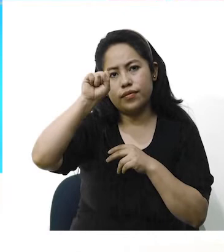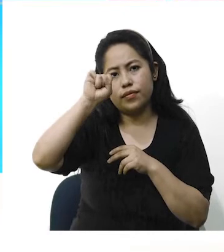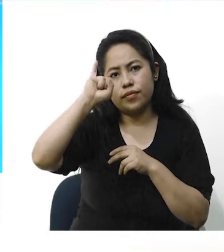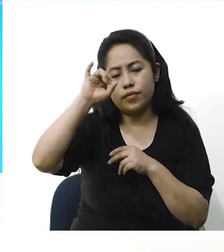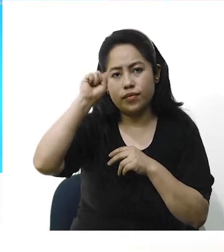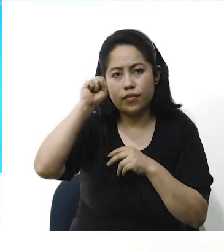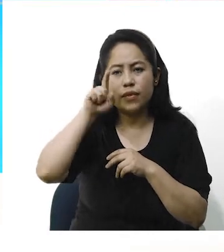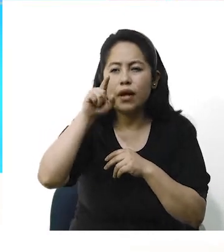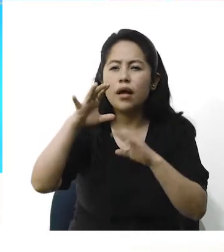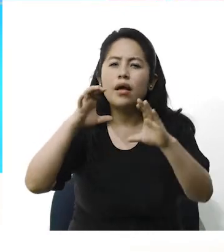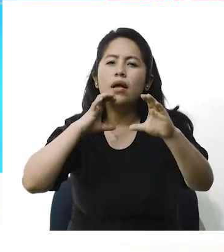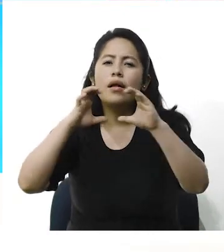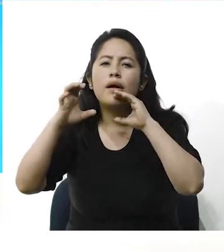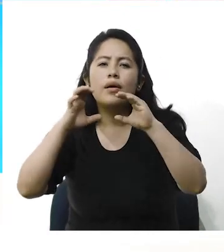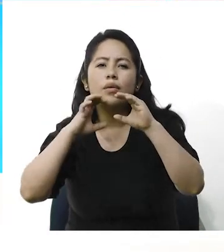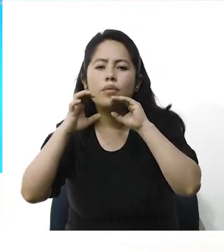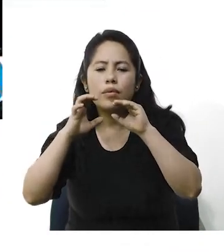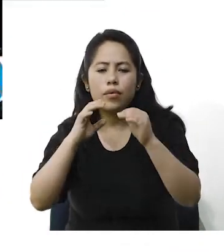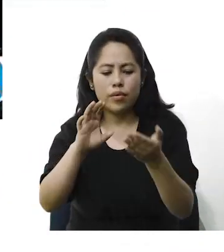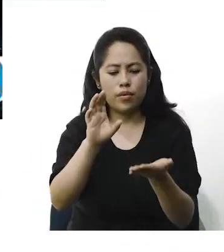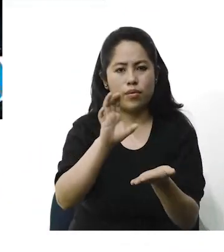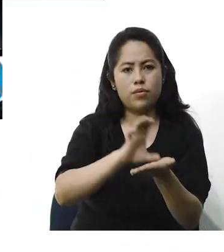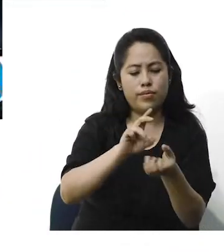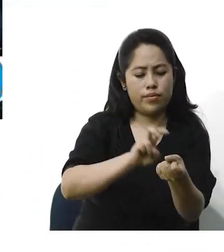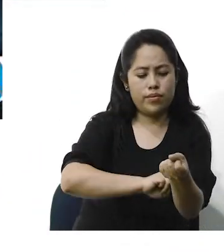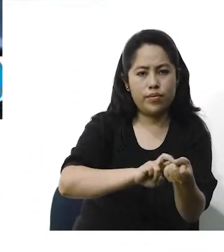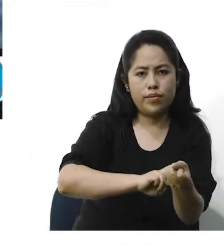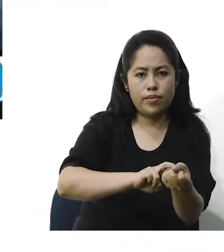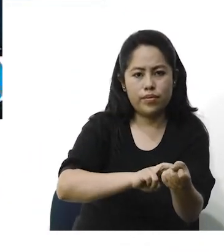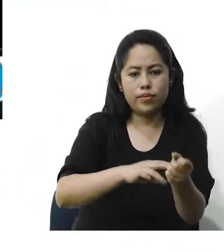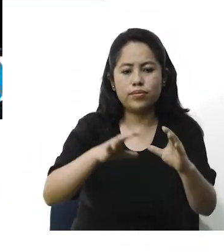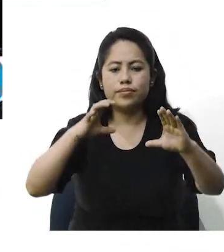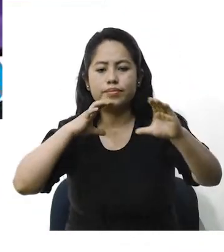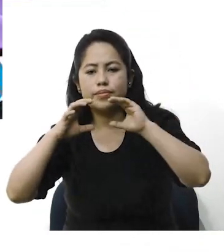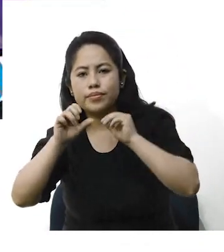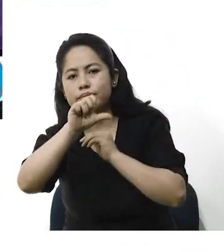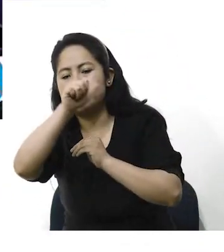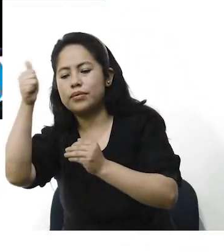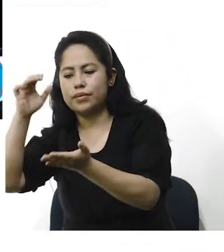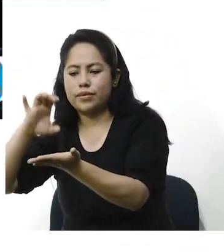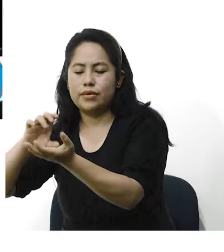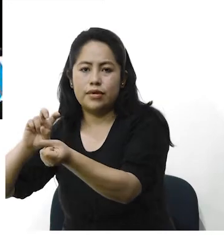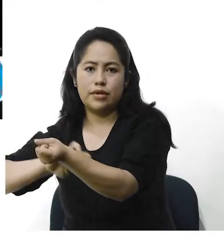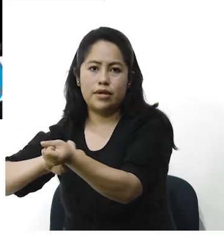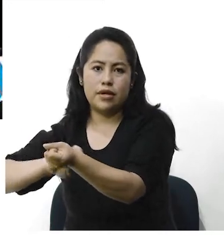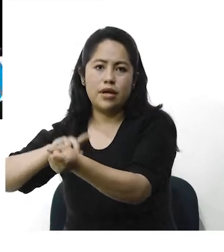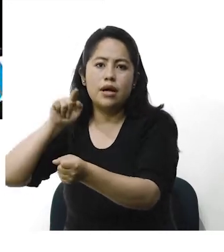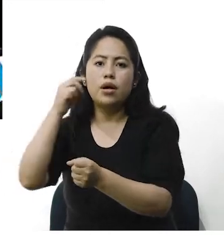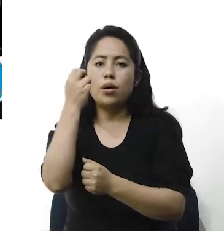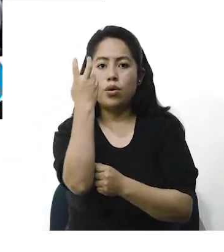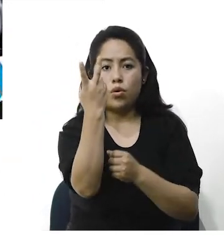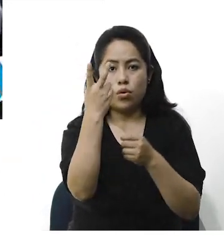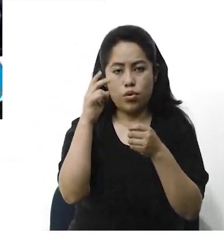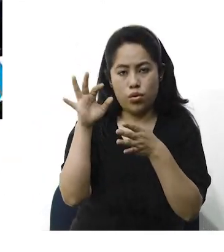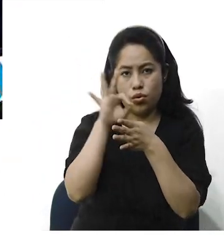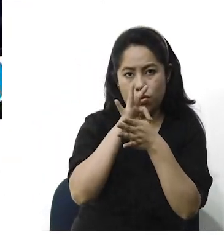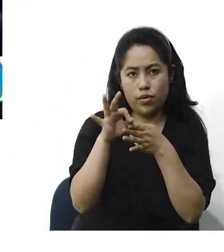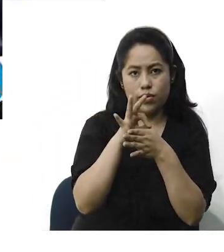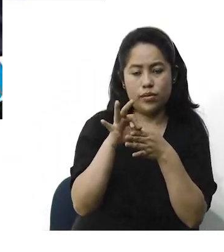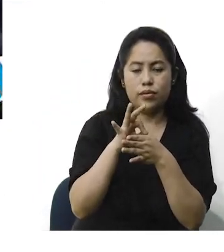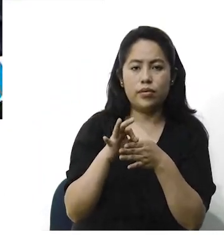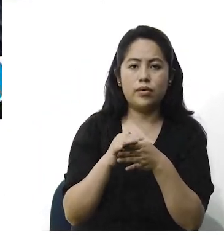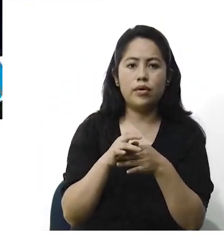entre neuronas. Las neuronas tienen doble objetivo o doble función. Por un lado,